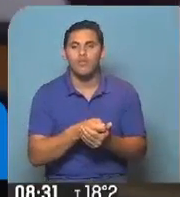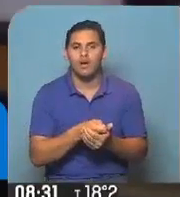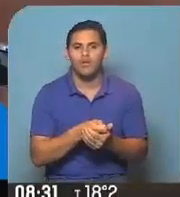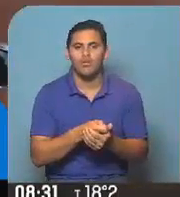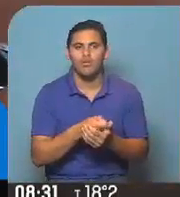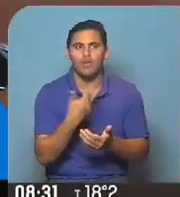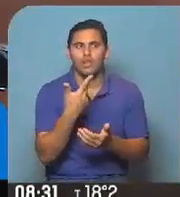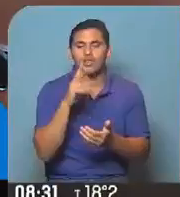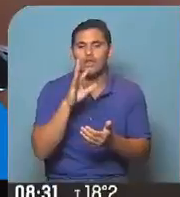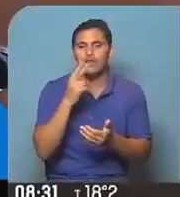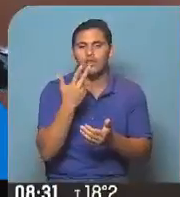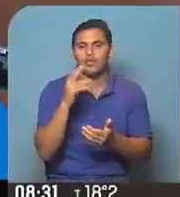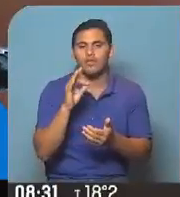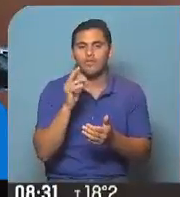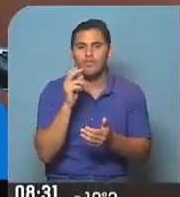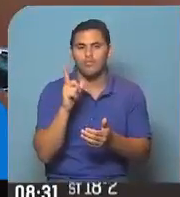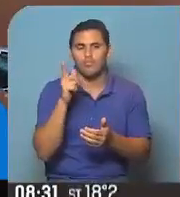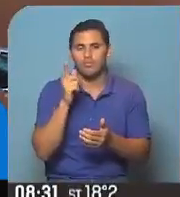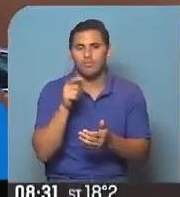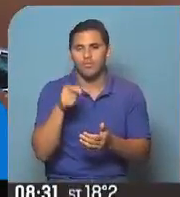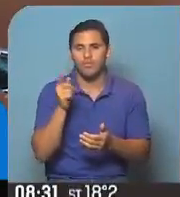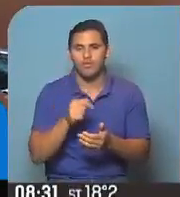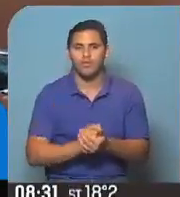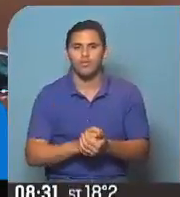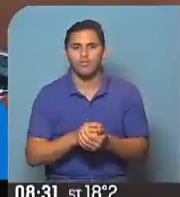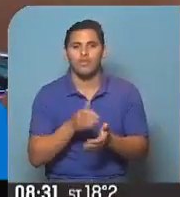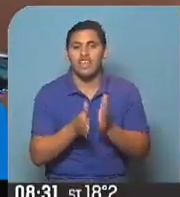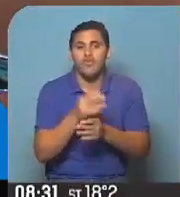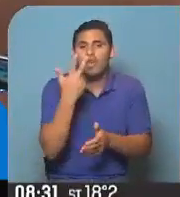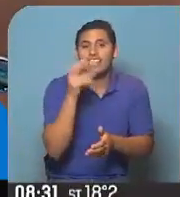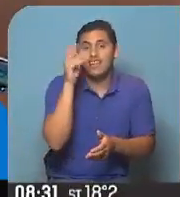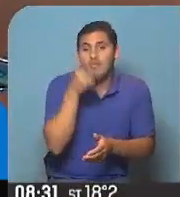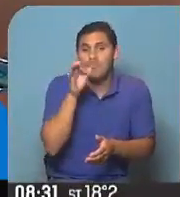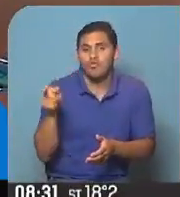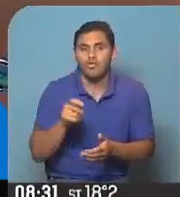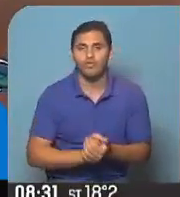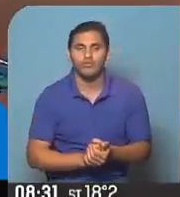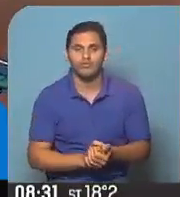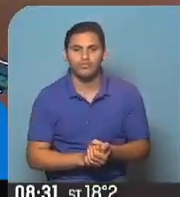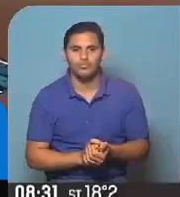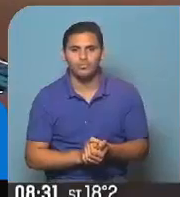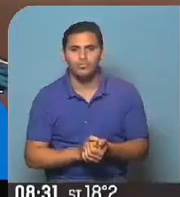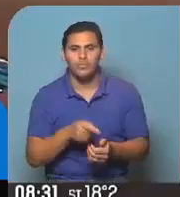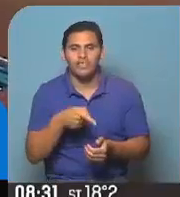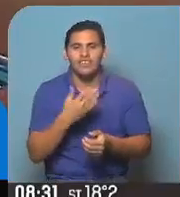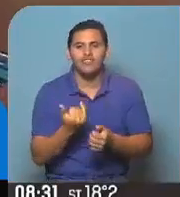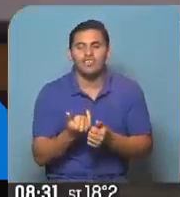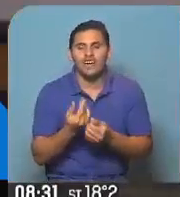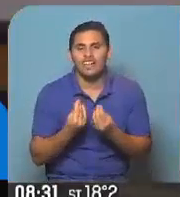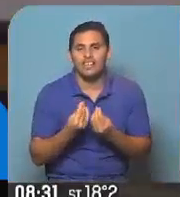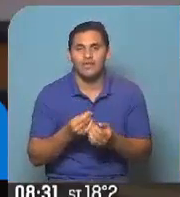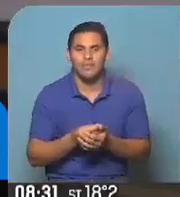del 3% para que tengas una idea el mundo prende las alarmas y el déficit llega a 3 por ciento del pp y